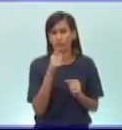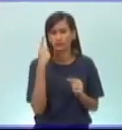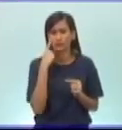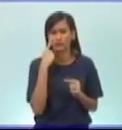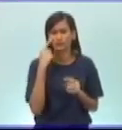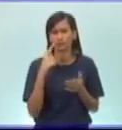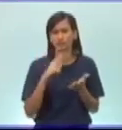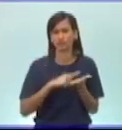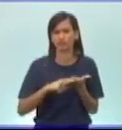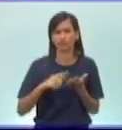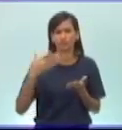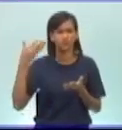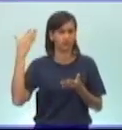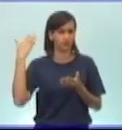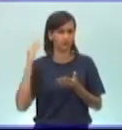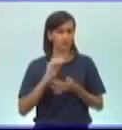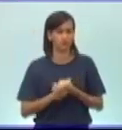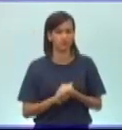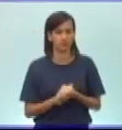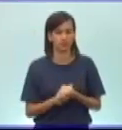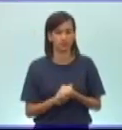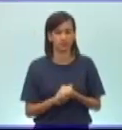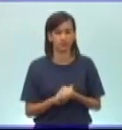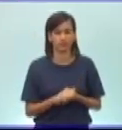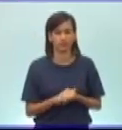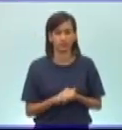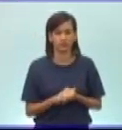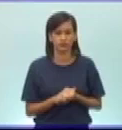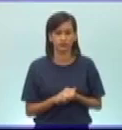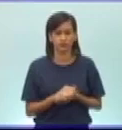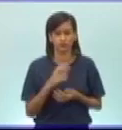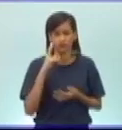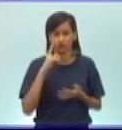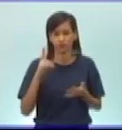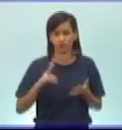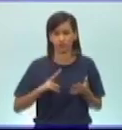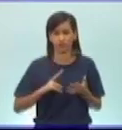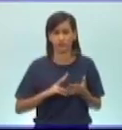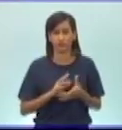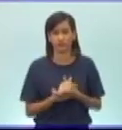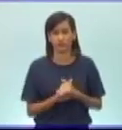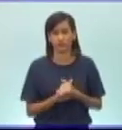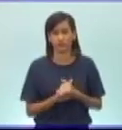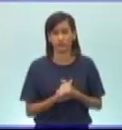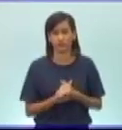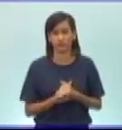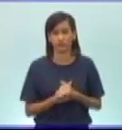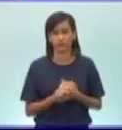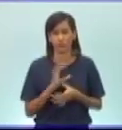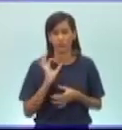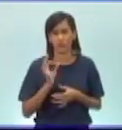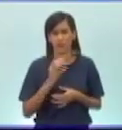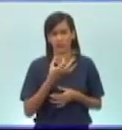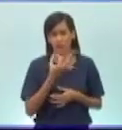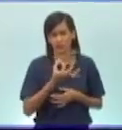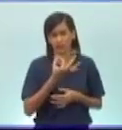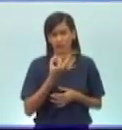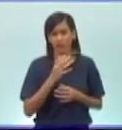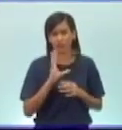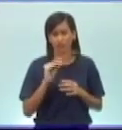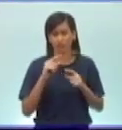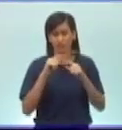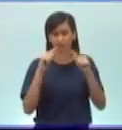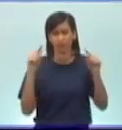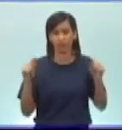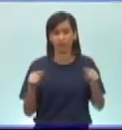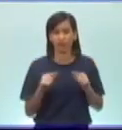el exponente indica la cantidad de veces que se multiplica la base. Veamos entonces otro